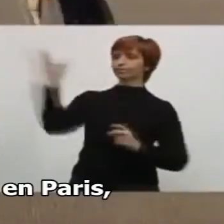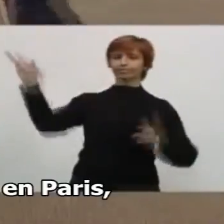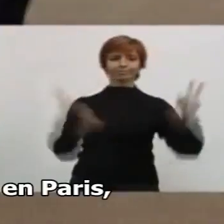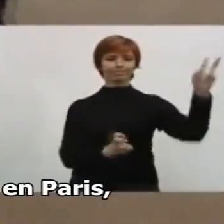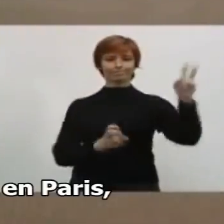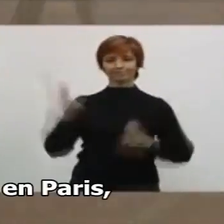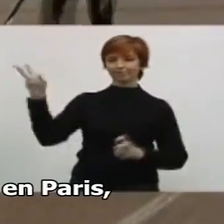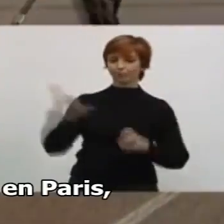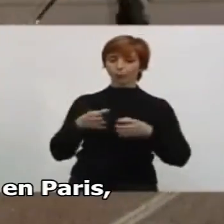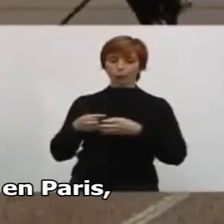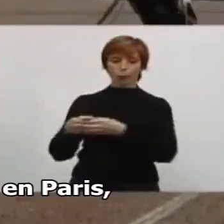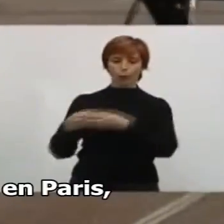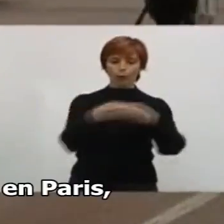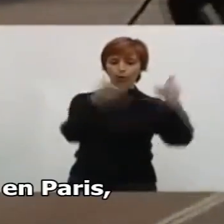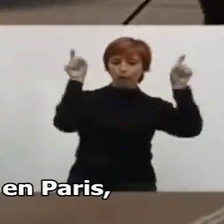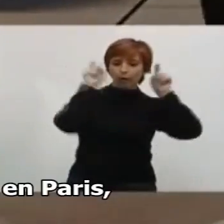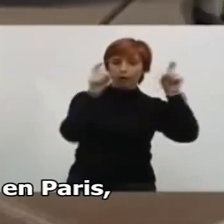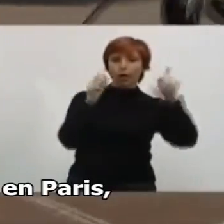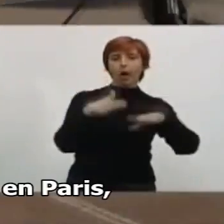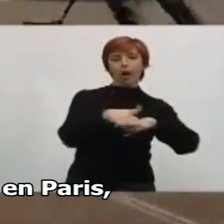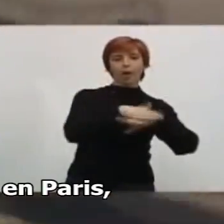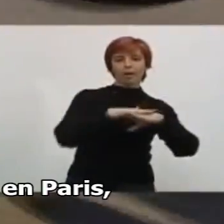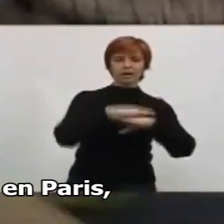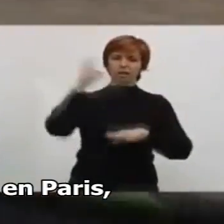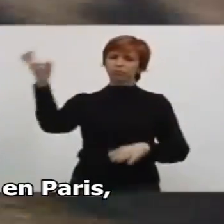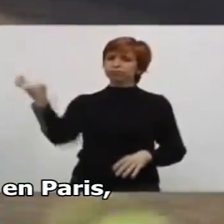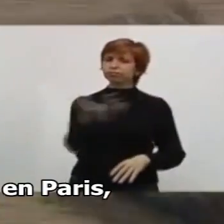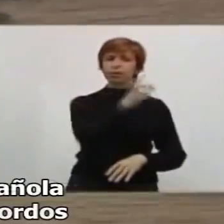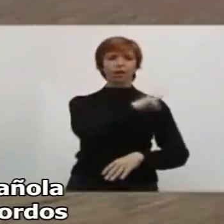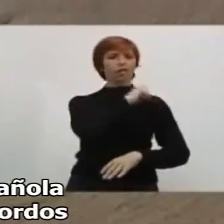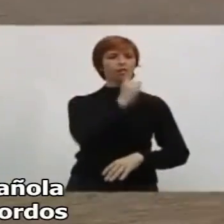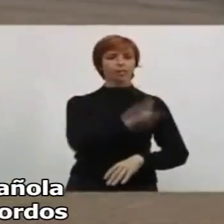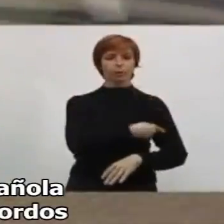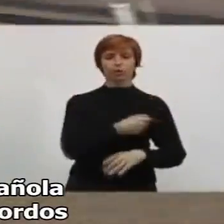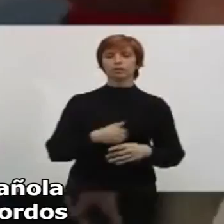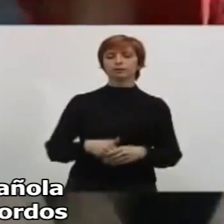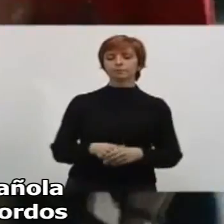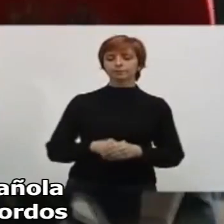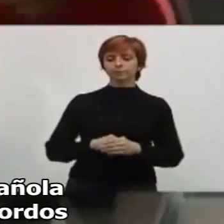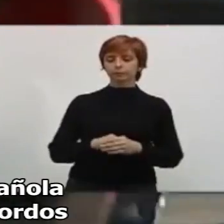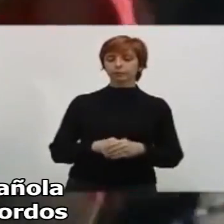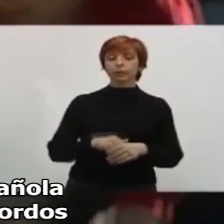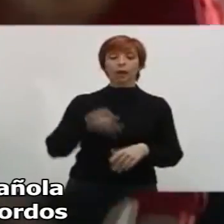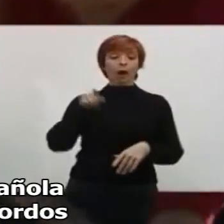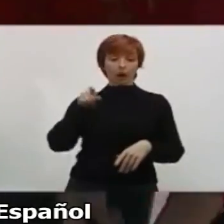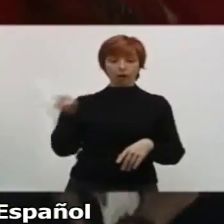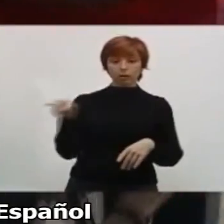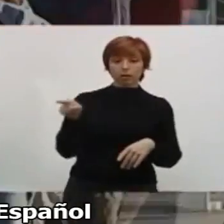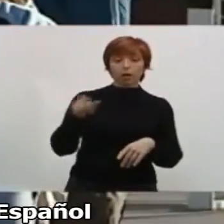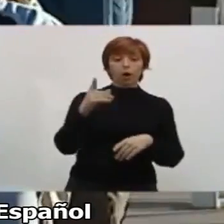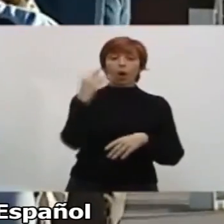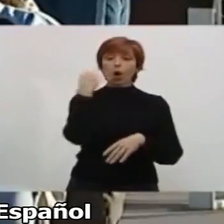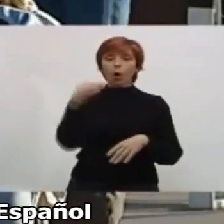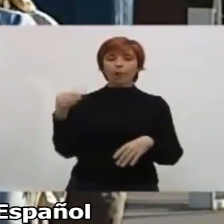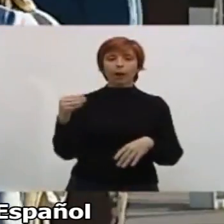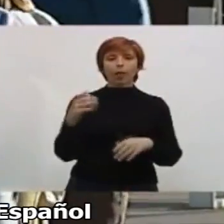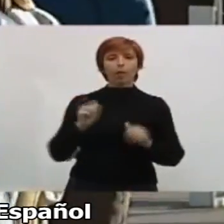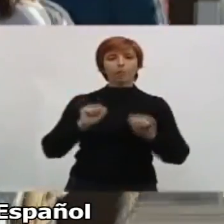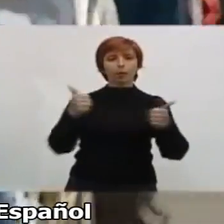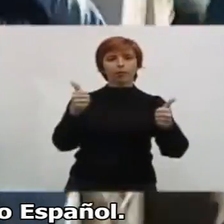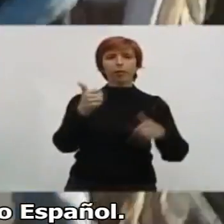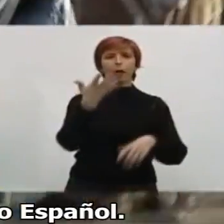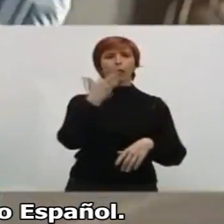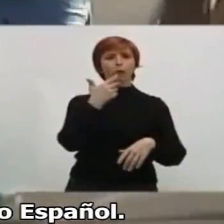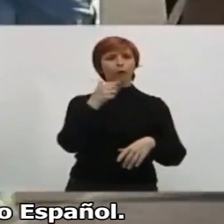La primera edición fue en París, en 1924. La Federación Española de Deportes para Sordos es miembro del Comité